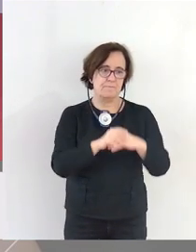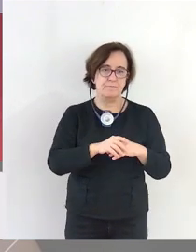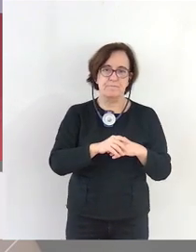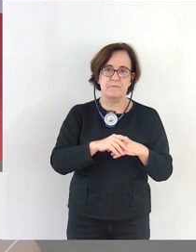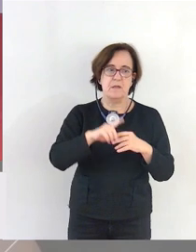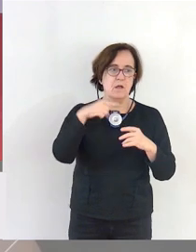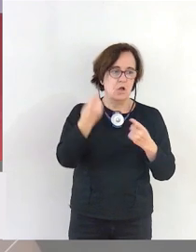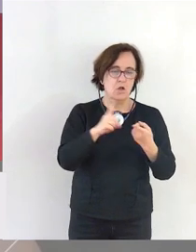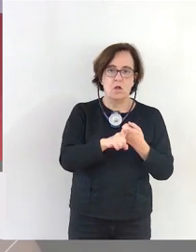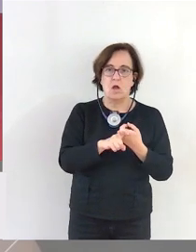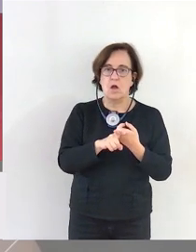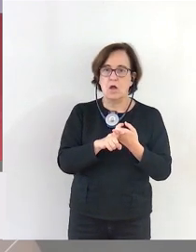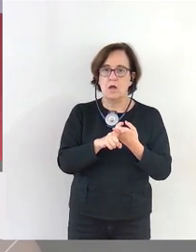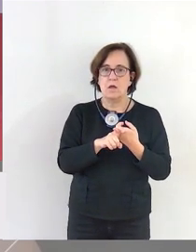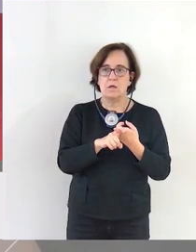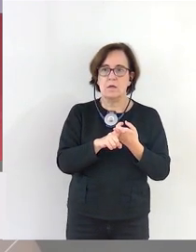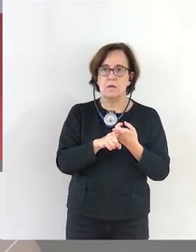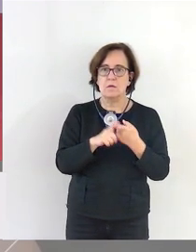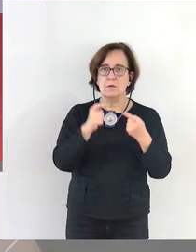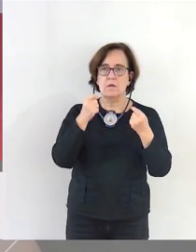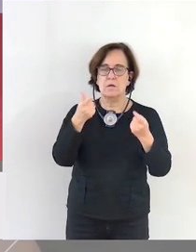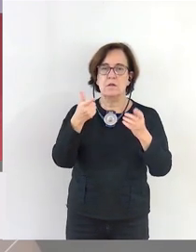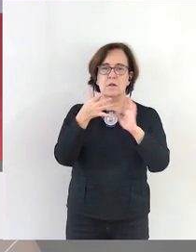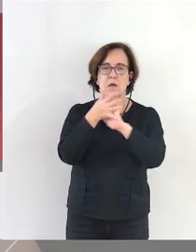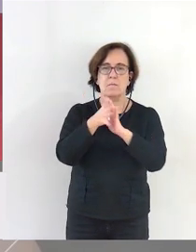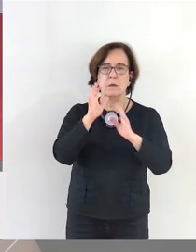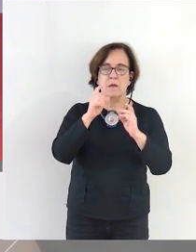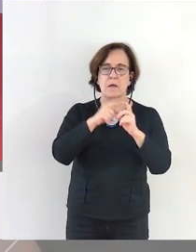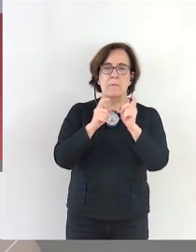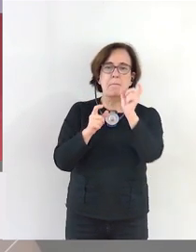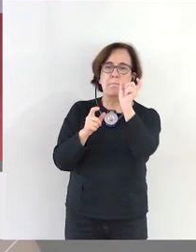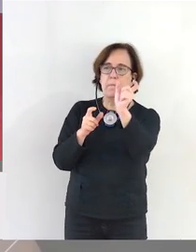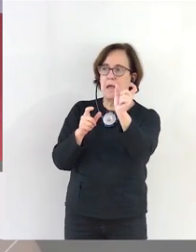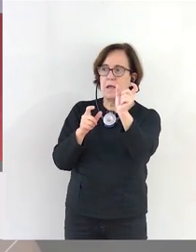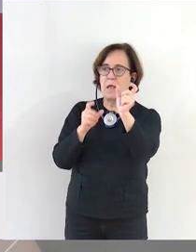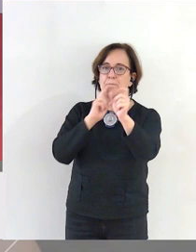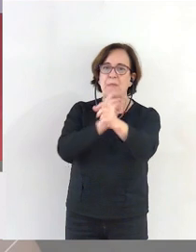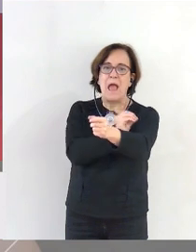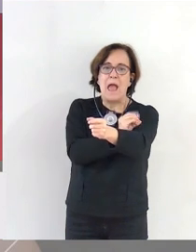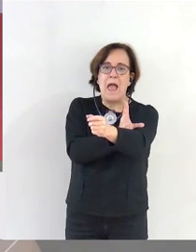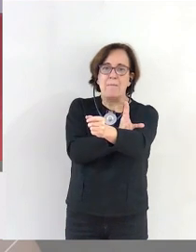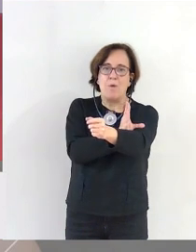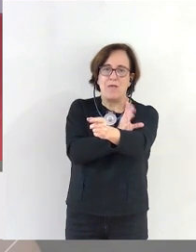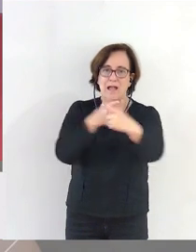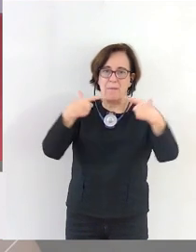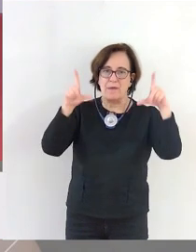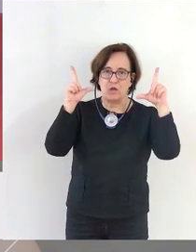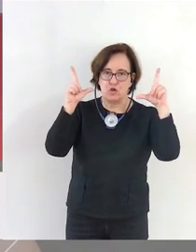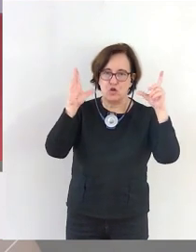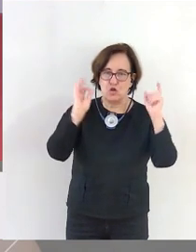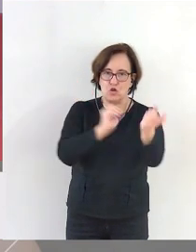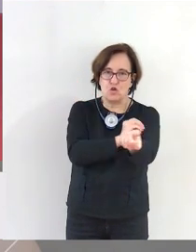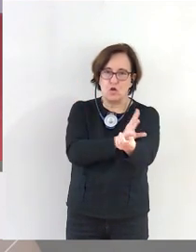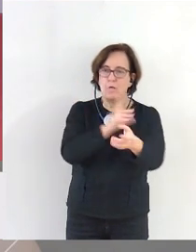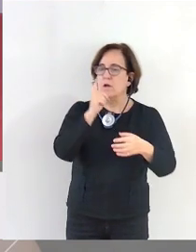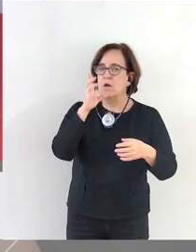lo que respecta a darle un significado a laa palabra empoderamiento pues eh No podemos